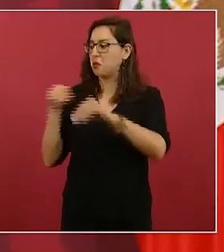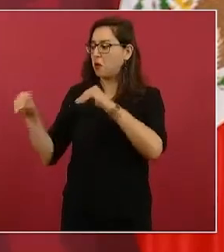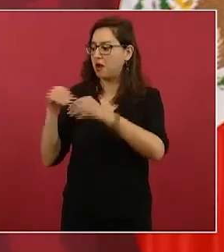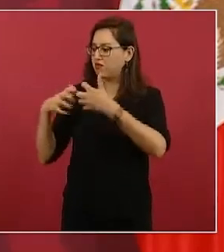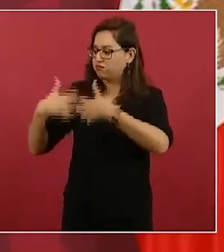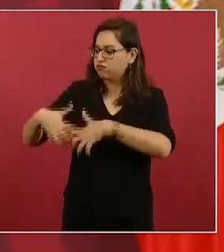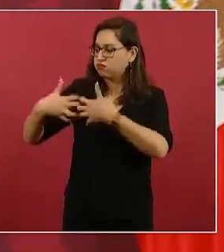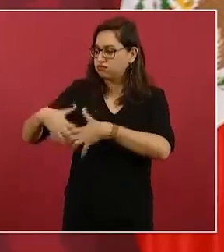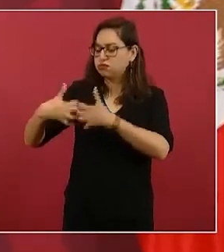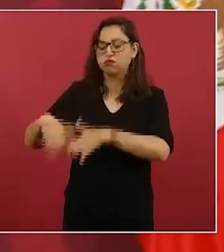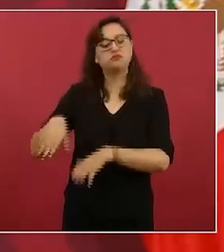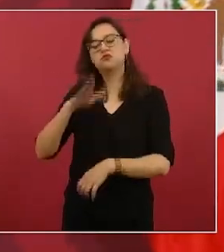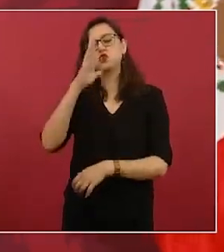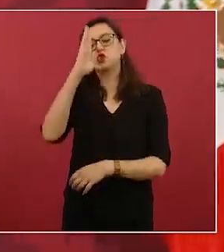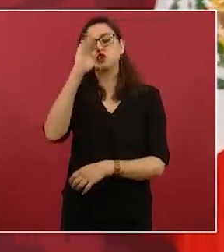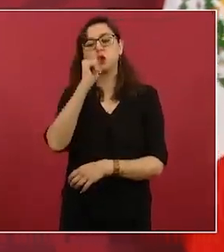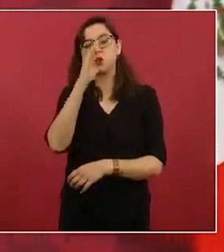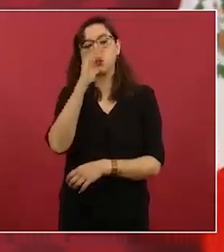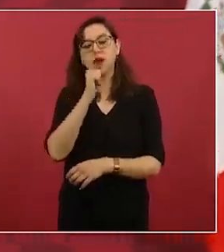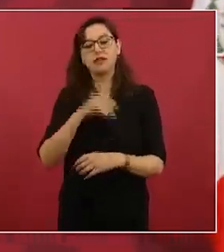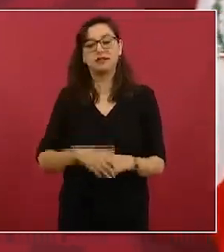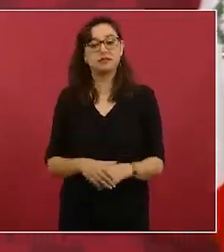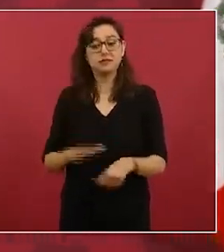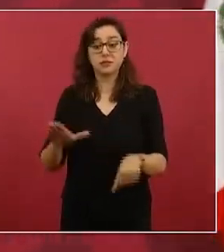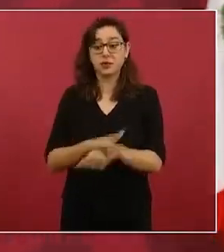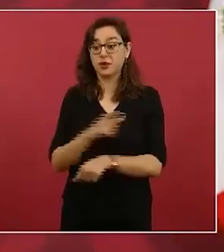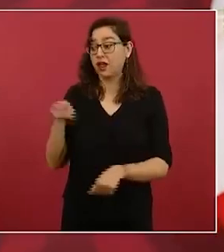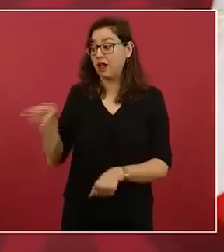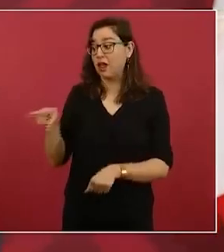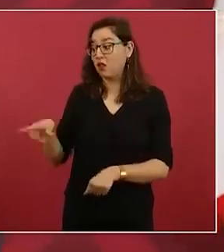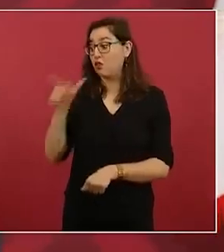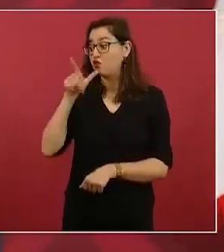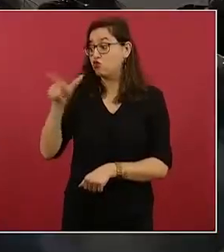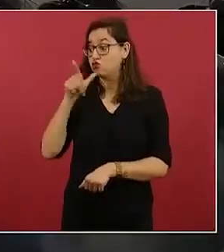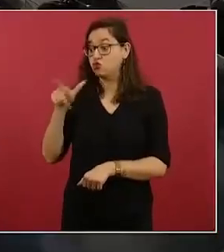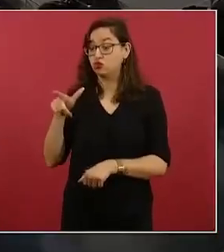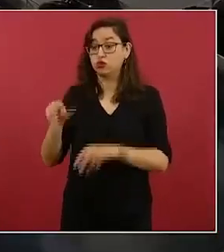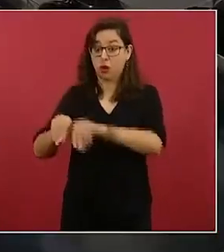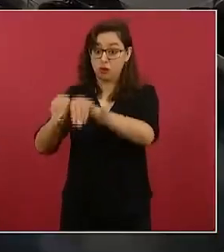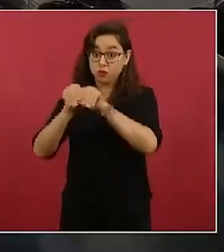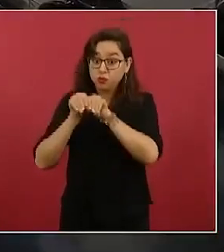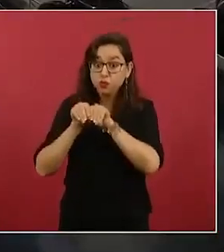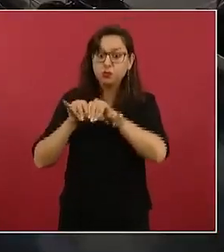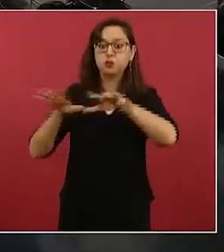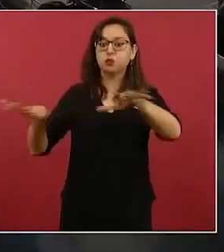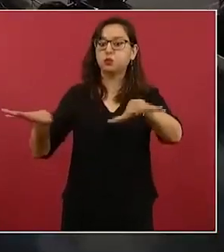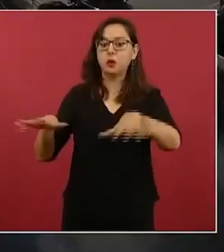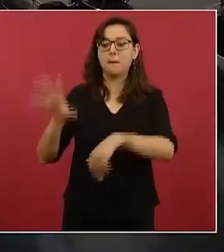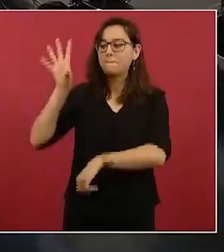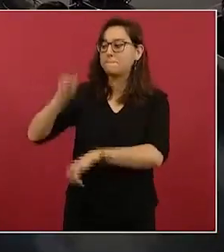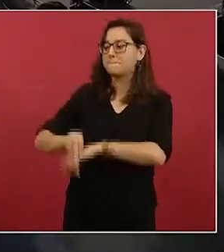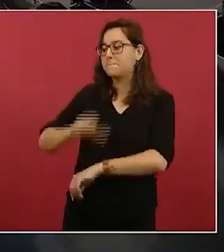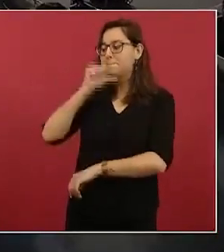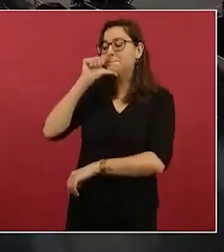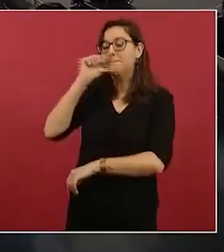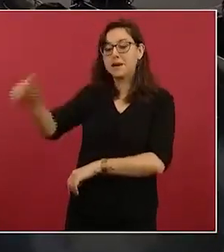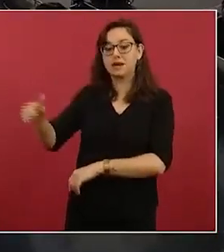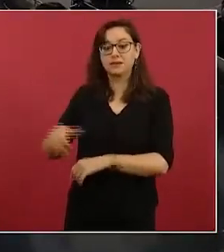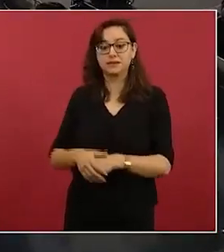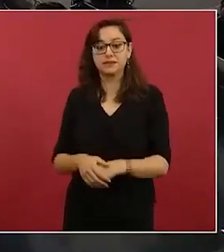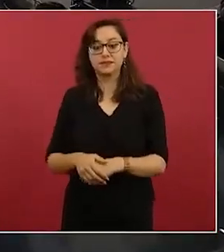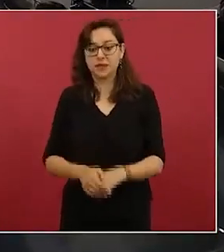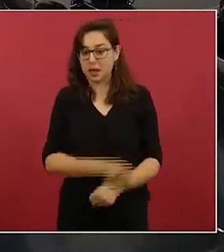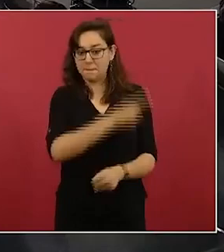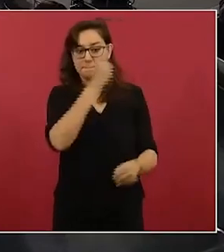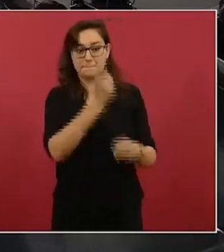porque no les permiten despachar la energía que producen. Se sube